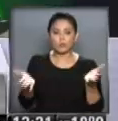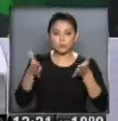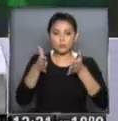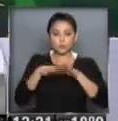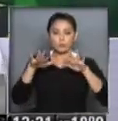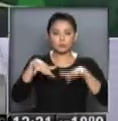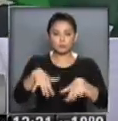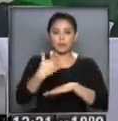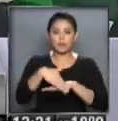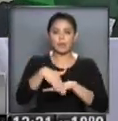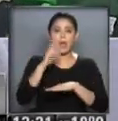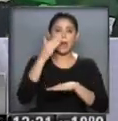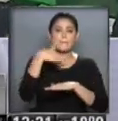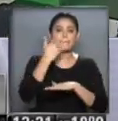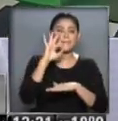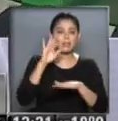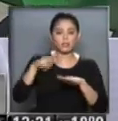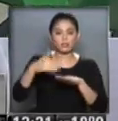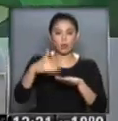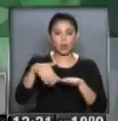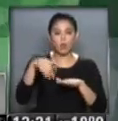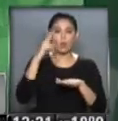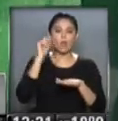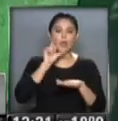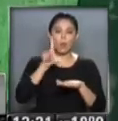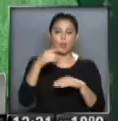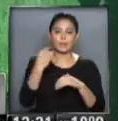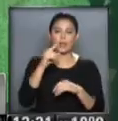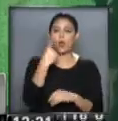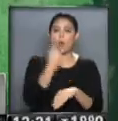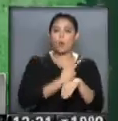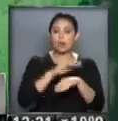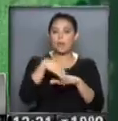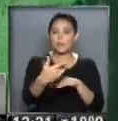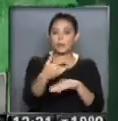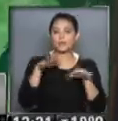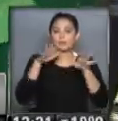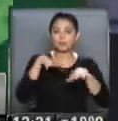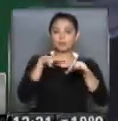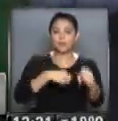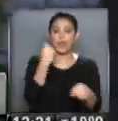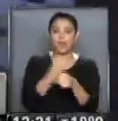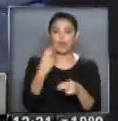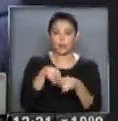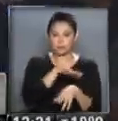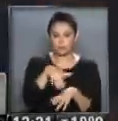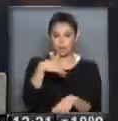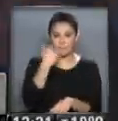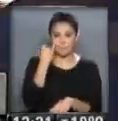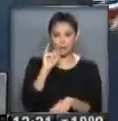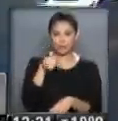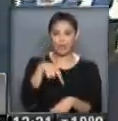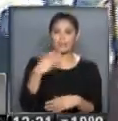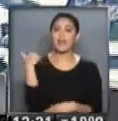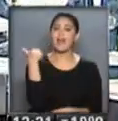en Avenida de Mayo y 9 de Julio para marchar dentro de una hora a la Plaza de Mayo, donde se realizará justamente el acto de cierre